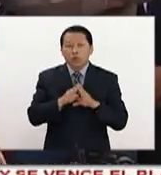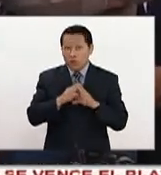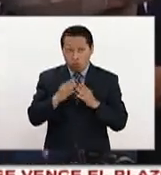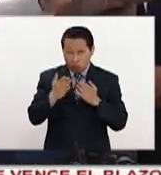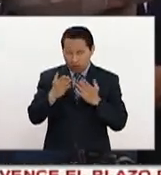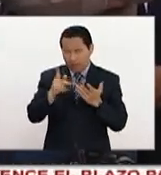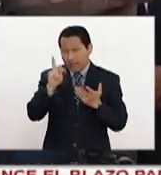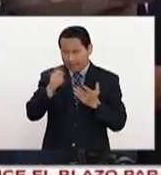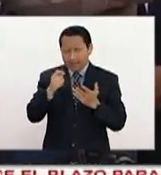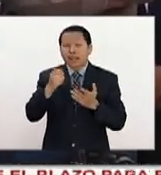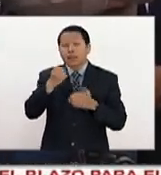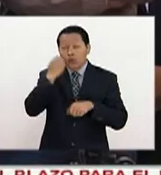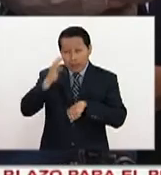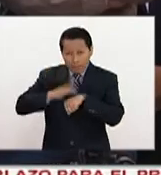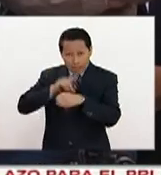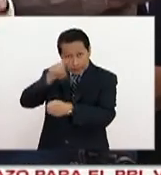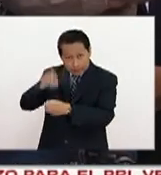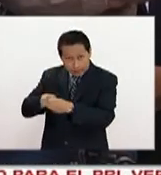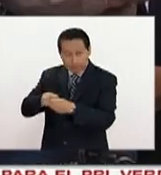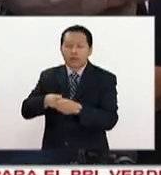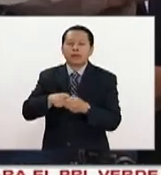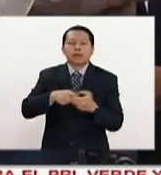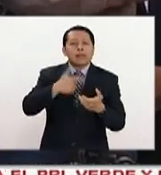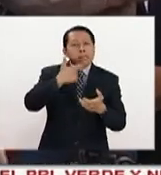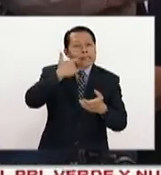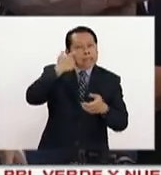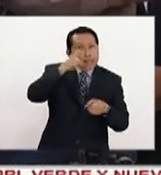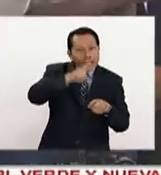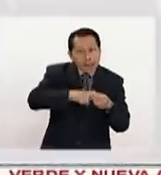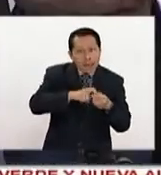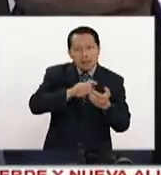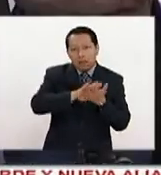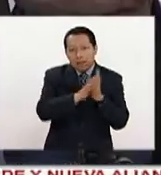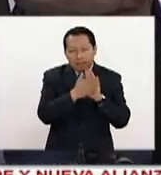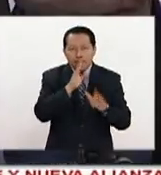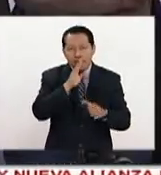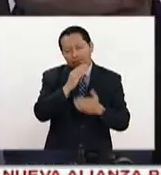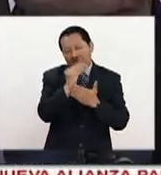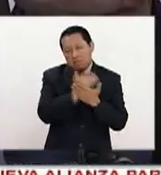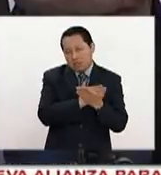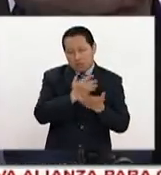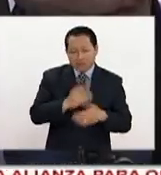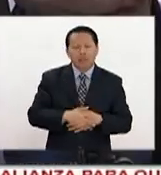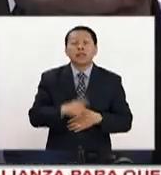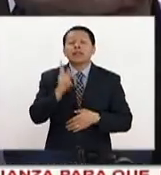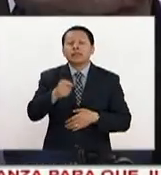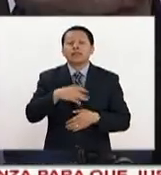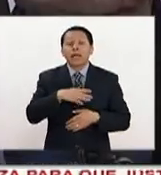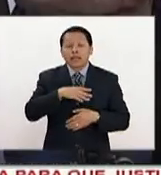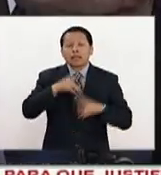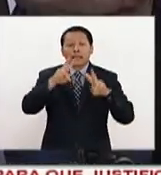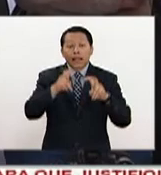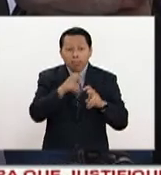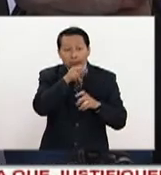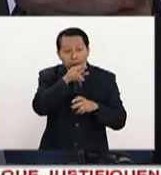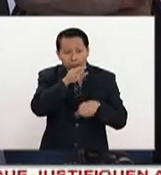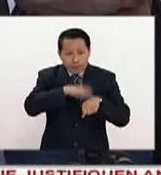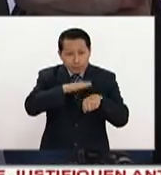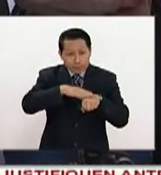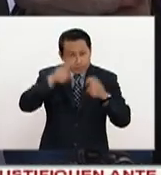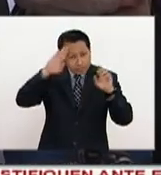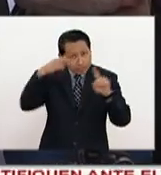delincuente menos, un artista más es un delincuente menos. Los temas que nos preocupan mucho en la ciudad